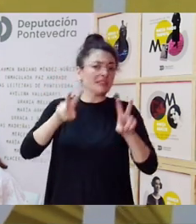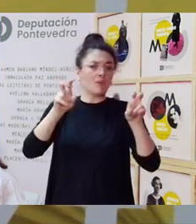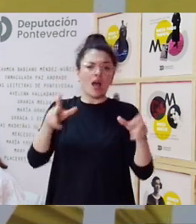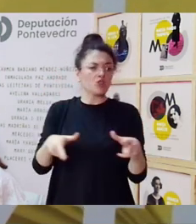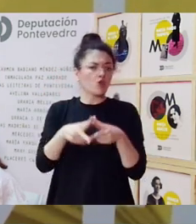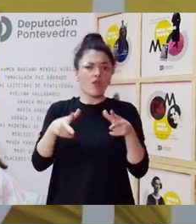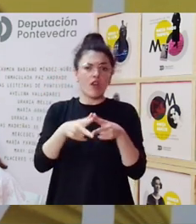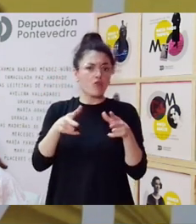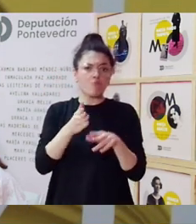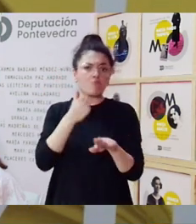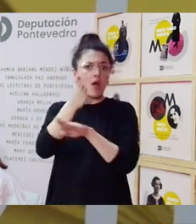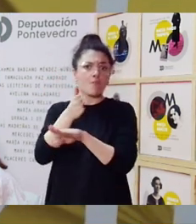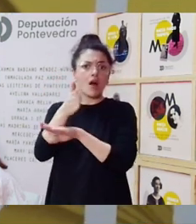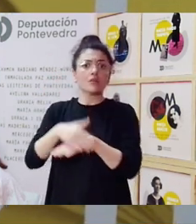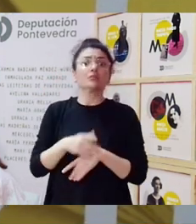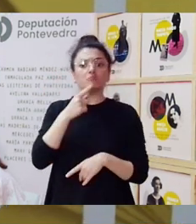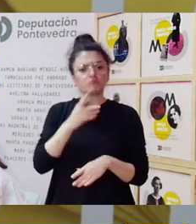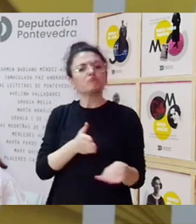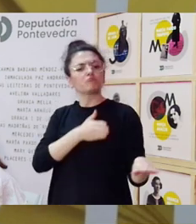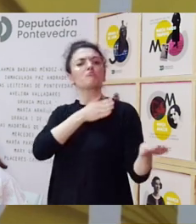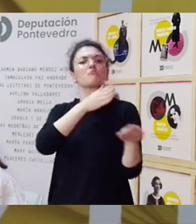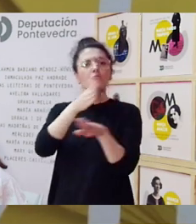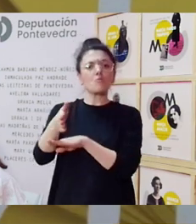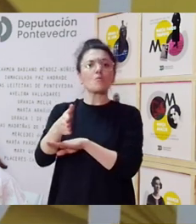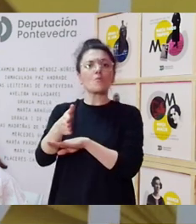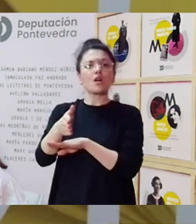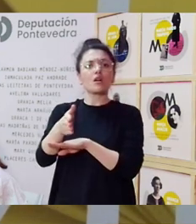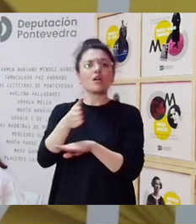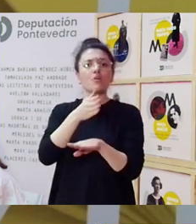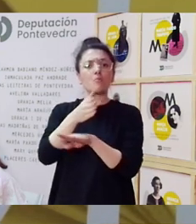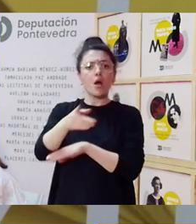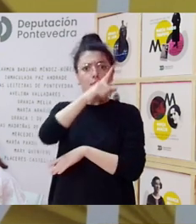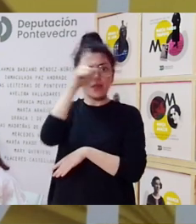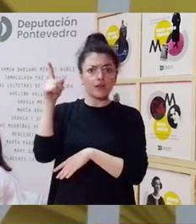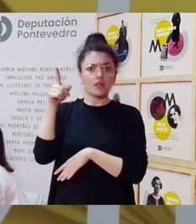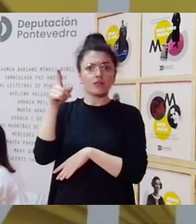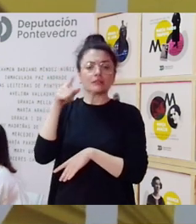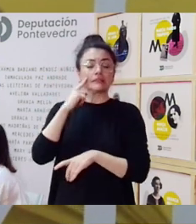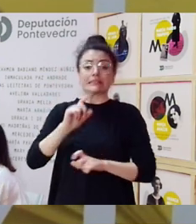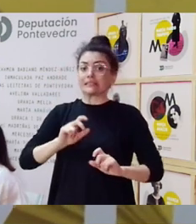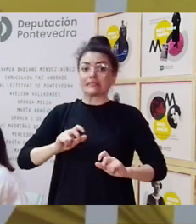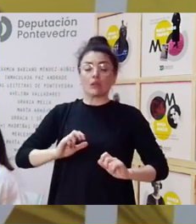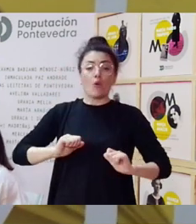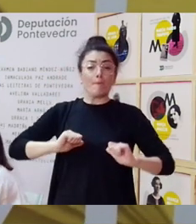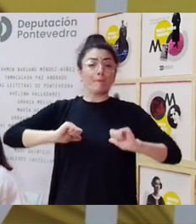E foi a Madrid, e foi en ese momento no que estallou a Guerra Civil.